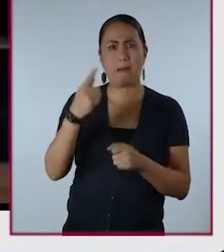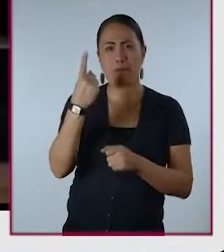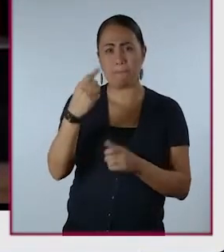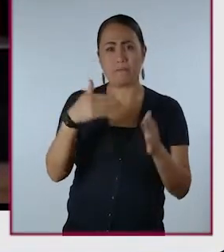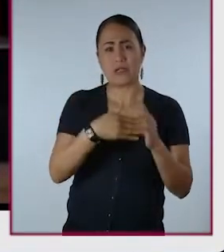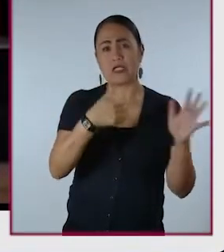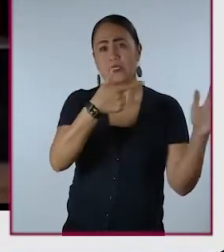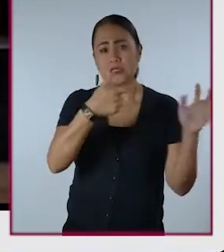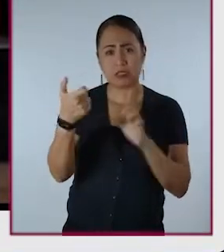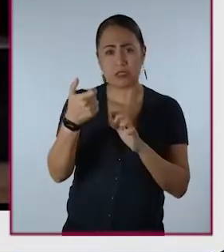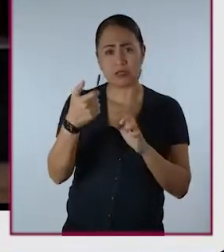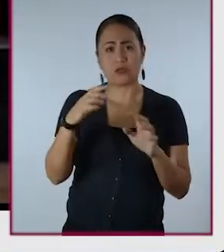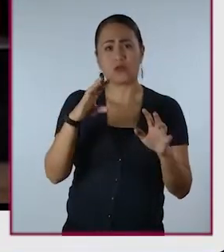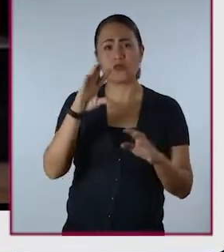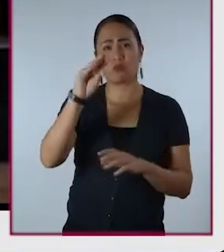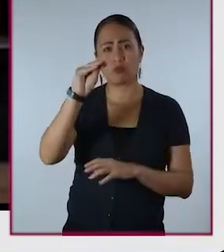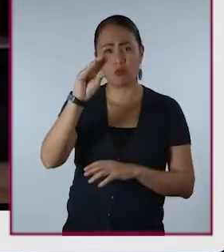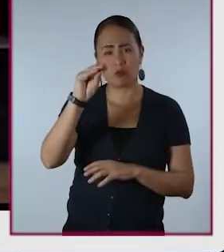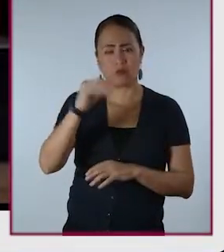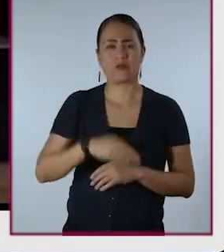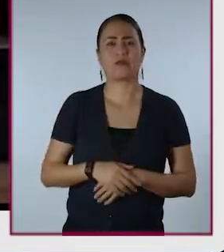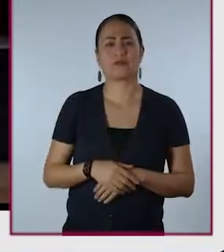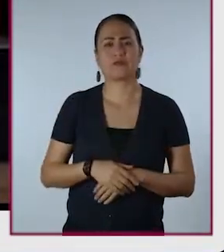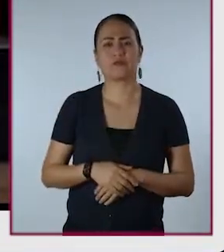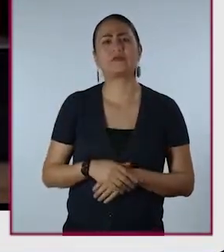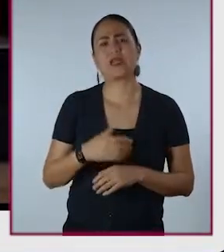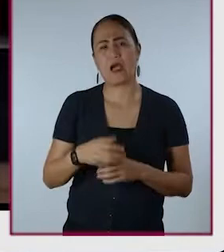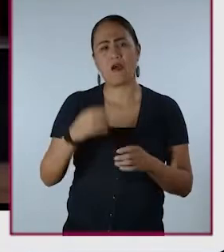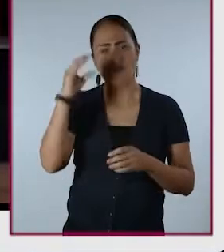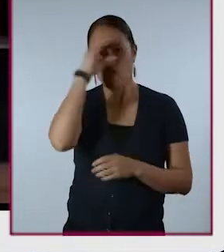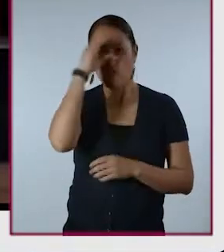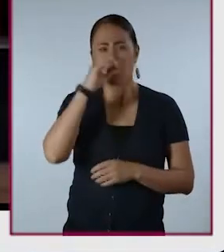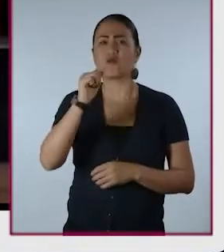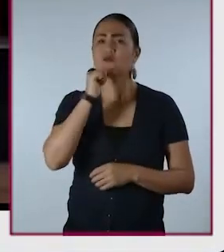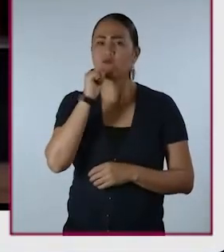40 años antes que la invención de la fotografía.